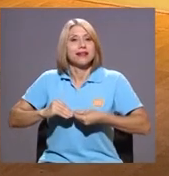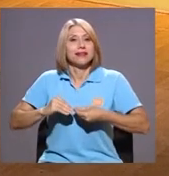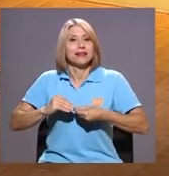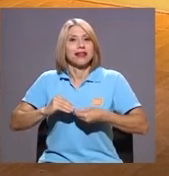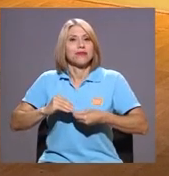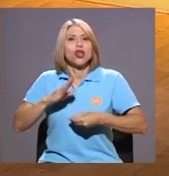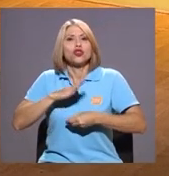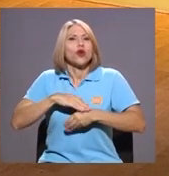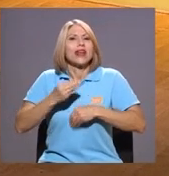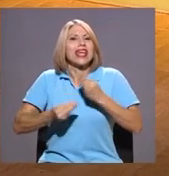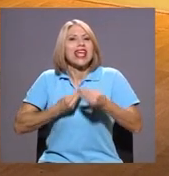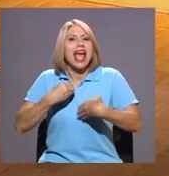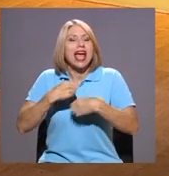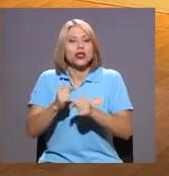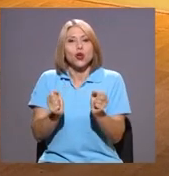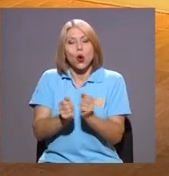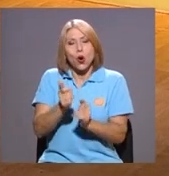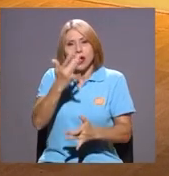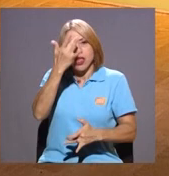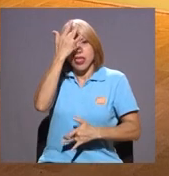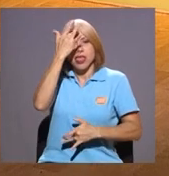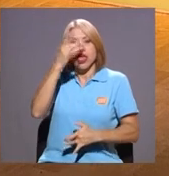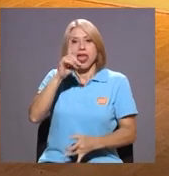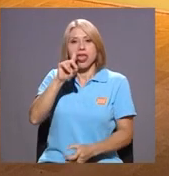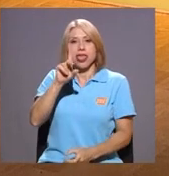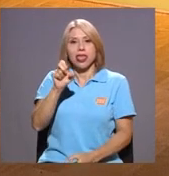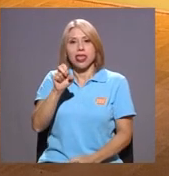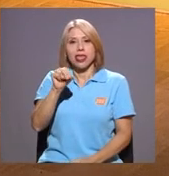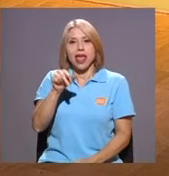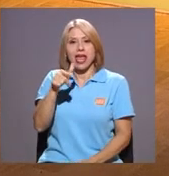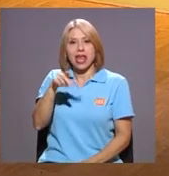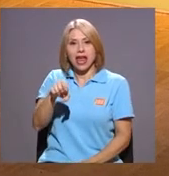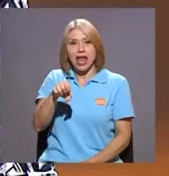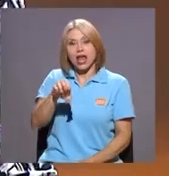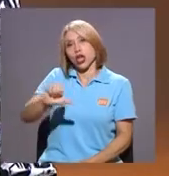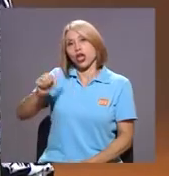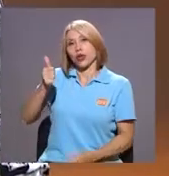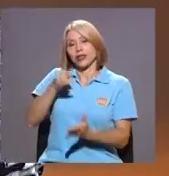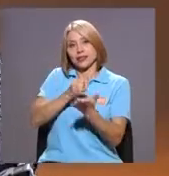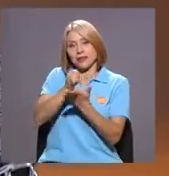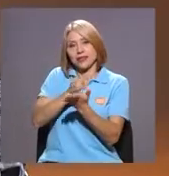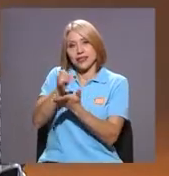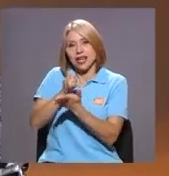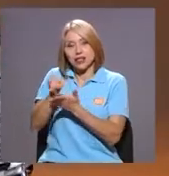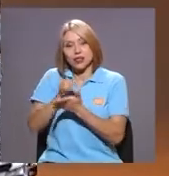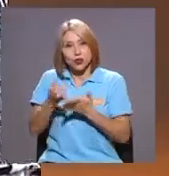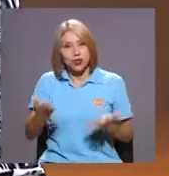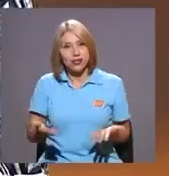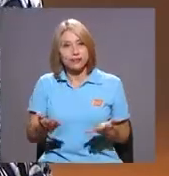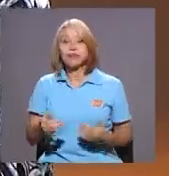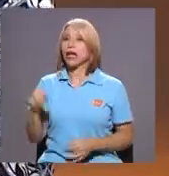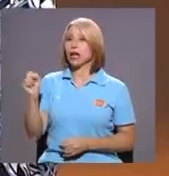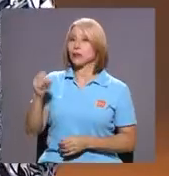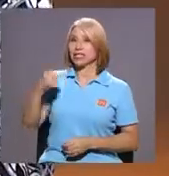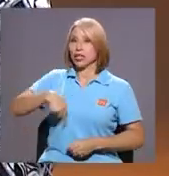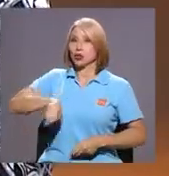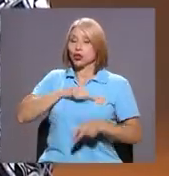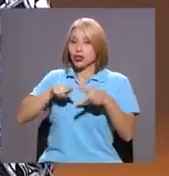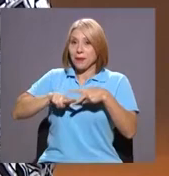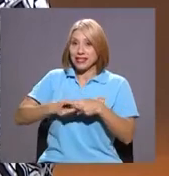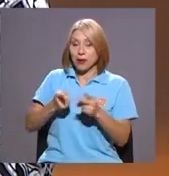lo que ha hecho sobre el dengue y otras investigaciones en las que ha estado involucrada. Sí, claro. Nosotros empezamos con el